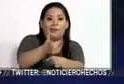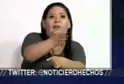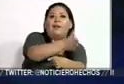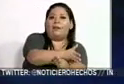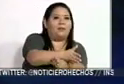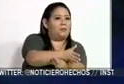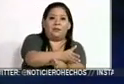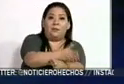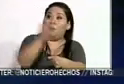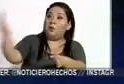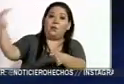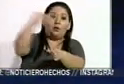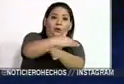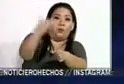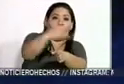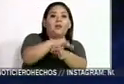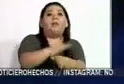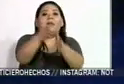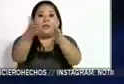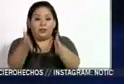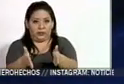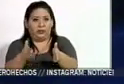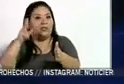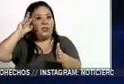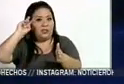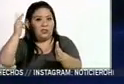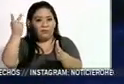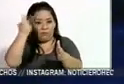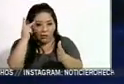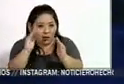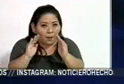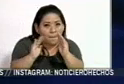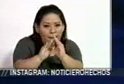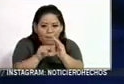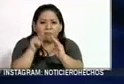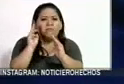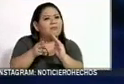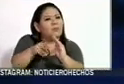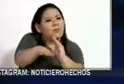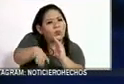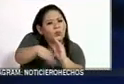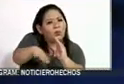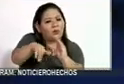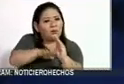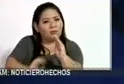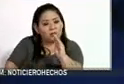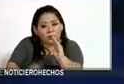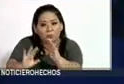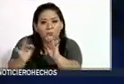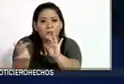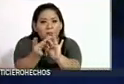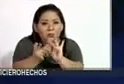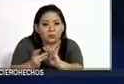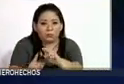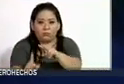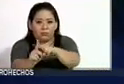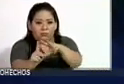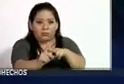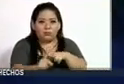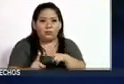venido importados. Y a eso ya significa que estamos en un periodo un poco grave porque los casos aparecen